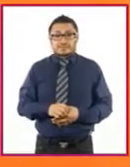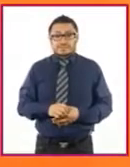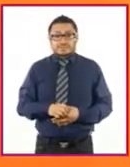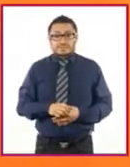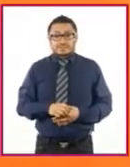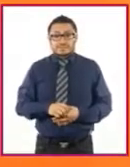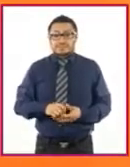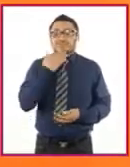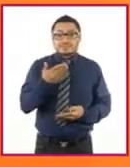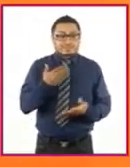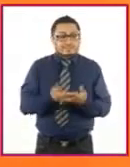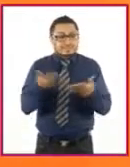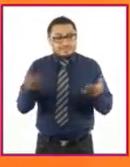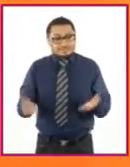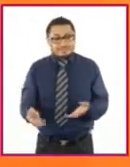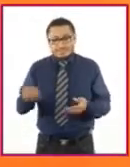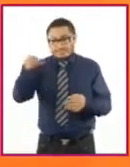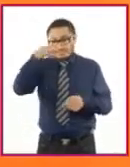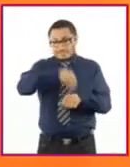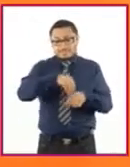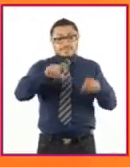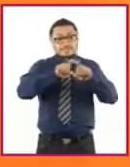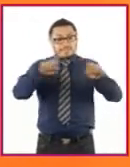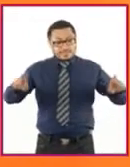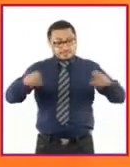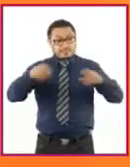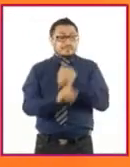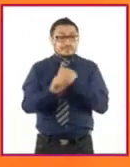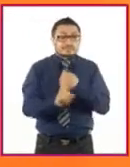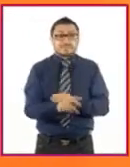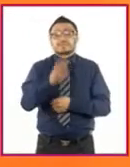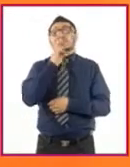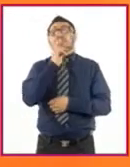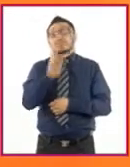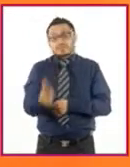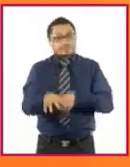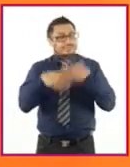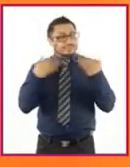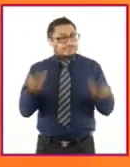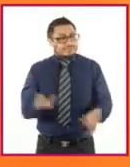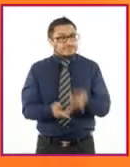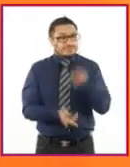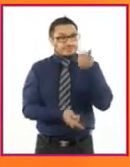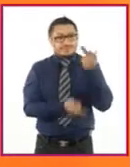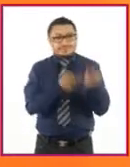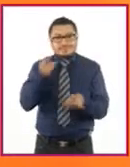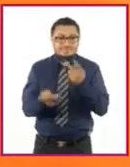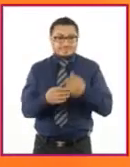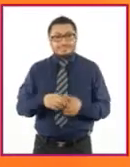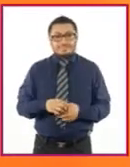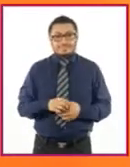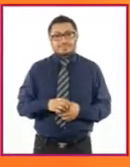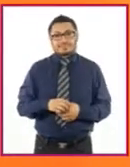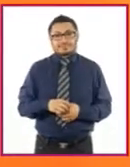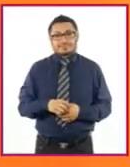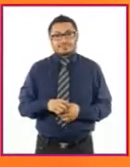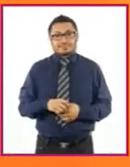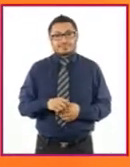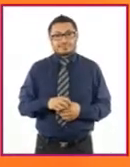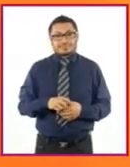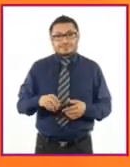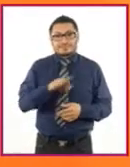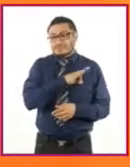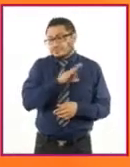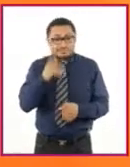establece la ecuación que representa el problema para responder las preguntas anteriores. ¿Pueden obtener